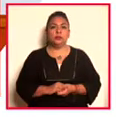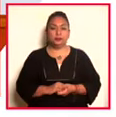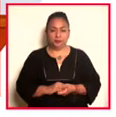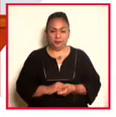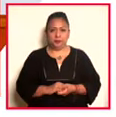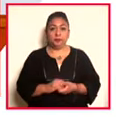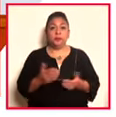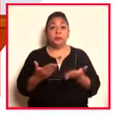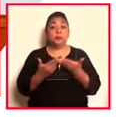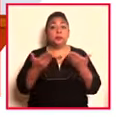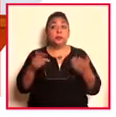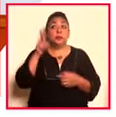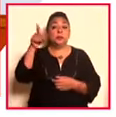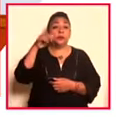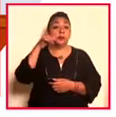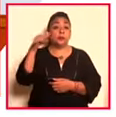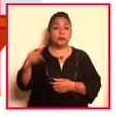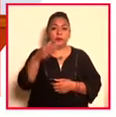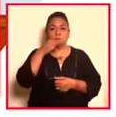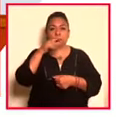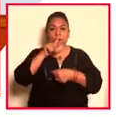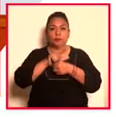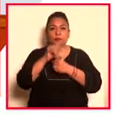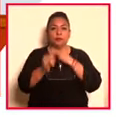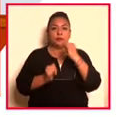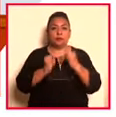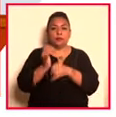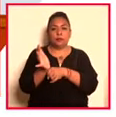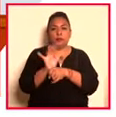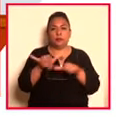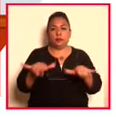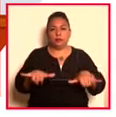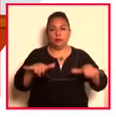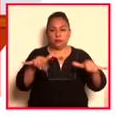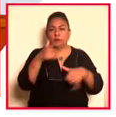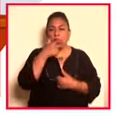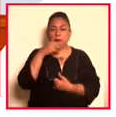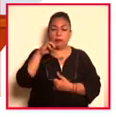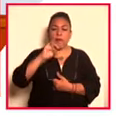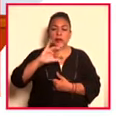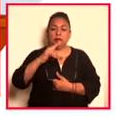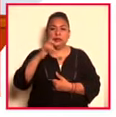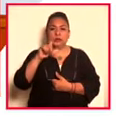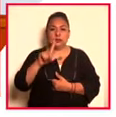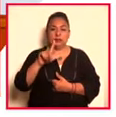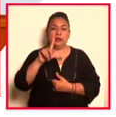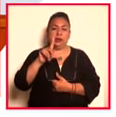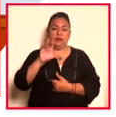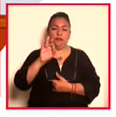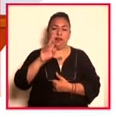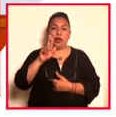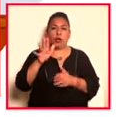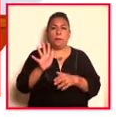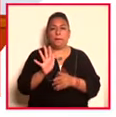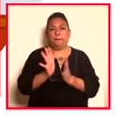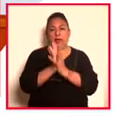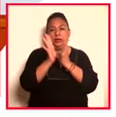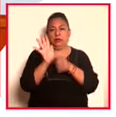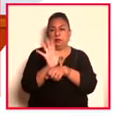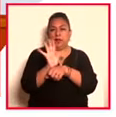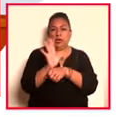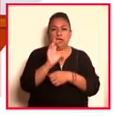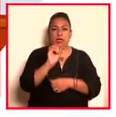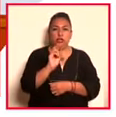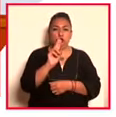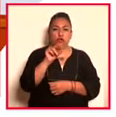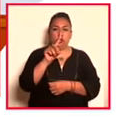Vamos a Italia, al Festival Internacional de Cine de Venecia. Michel Franco participa con Sundown en este encuentro, un largometraje que nos lleva a